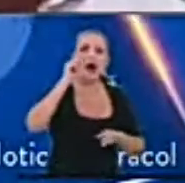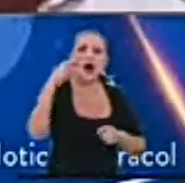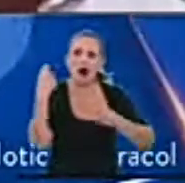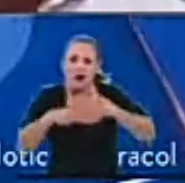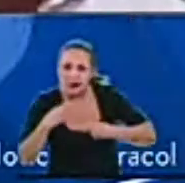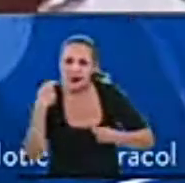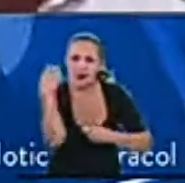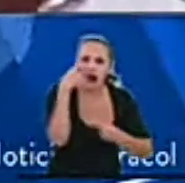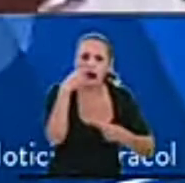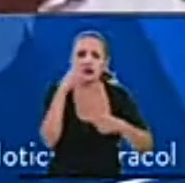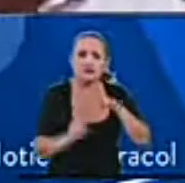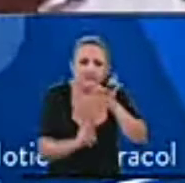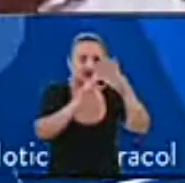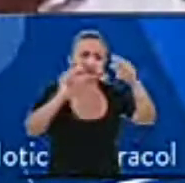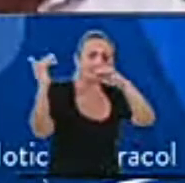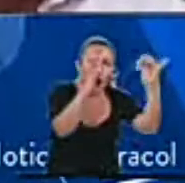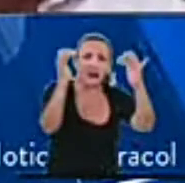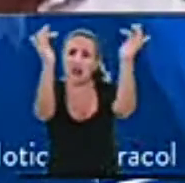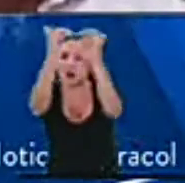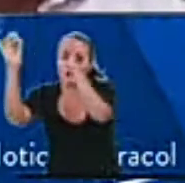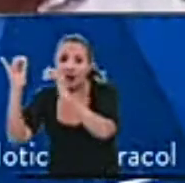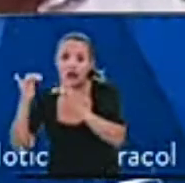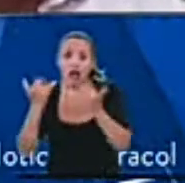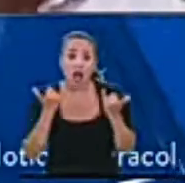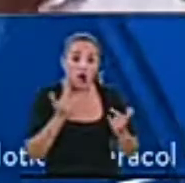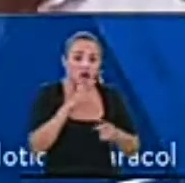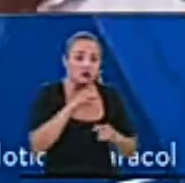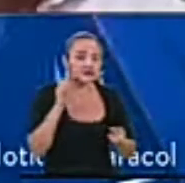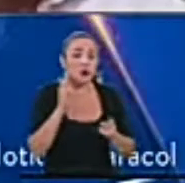tienen en este momento, de acuerdo a muchos datos entregados por las autoridades,